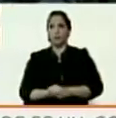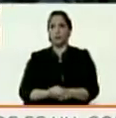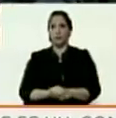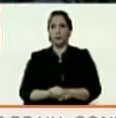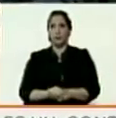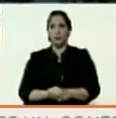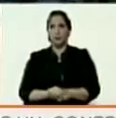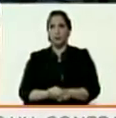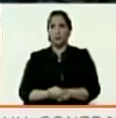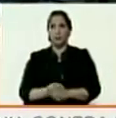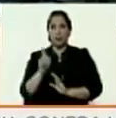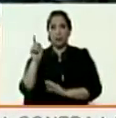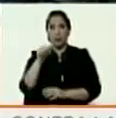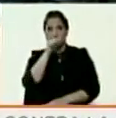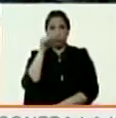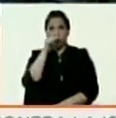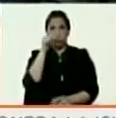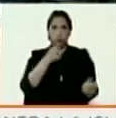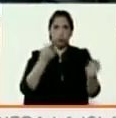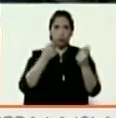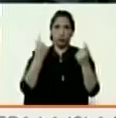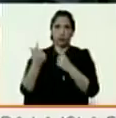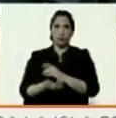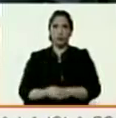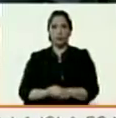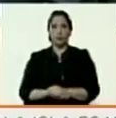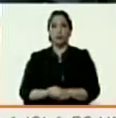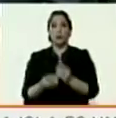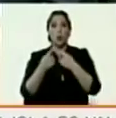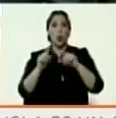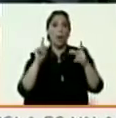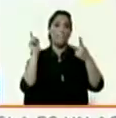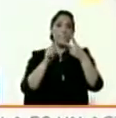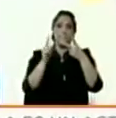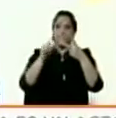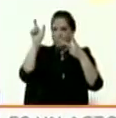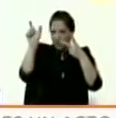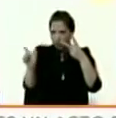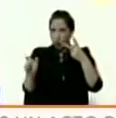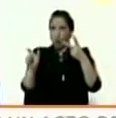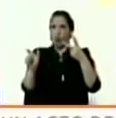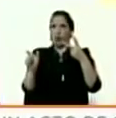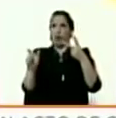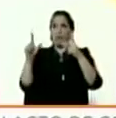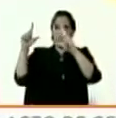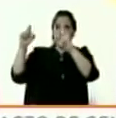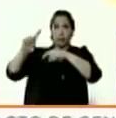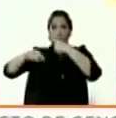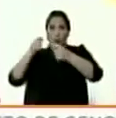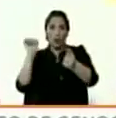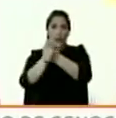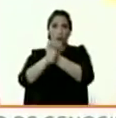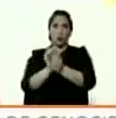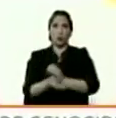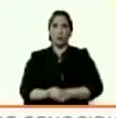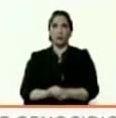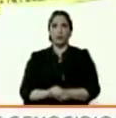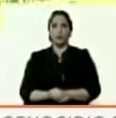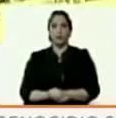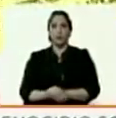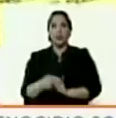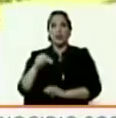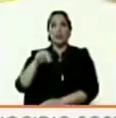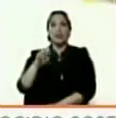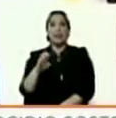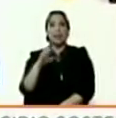el narcotráfico. La otra persona que aparece aquí, quien luego de la captura de alias Necoclit